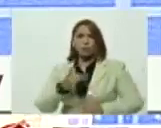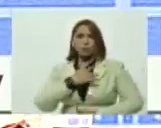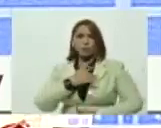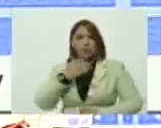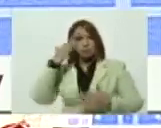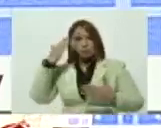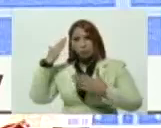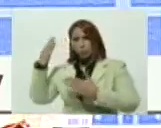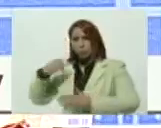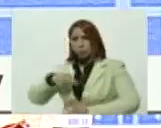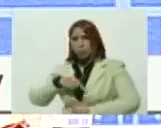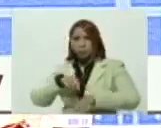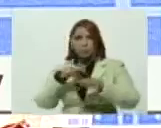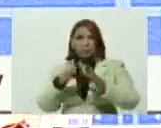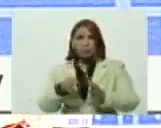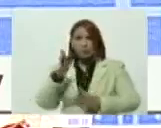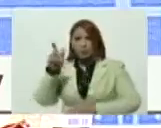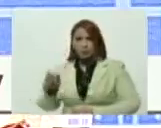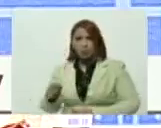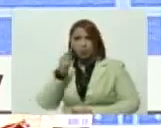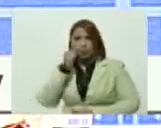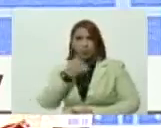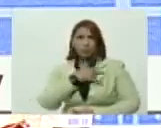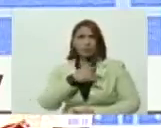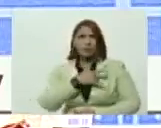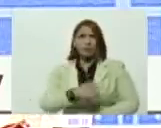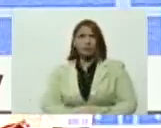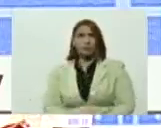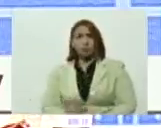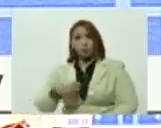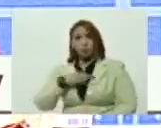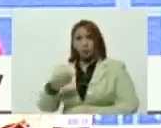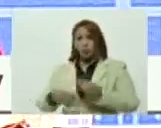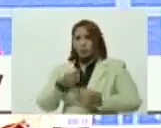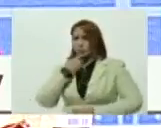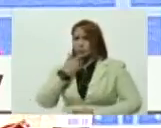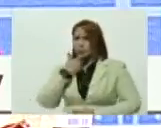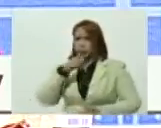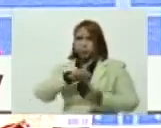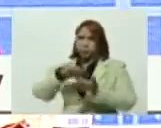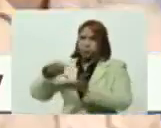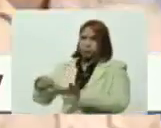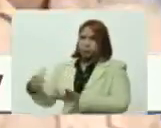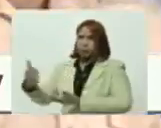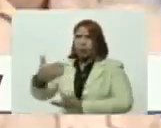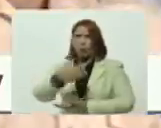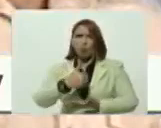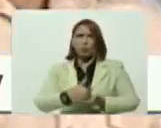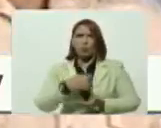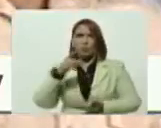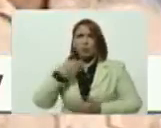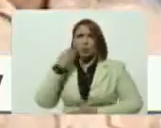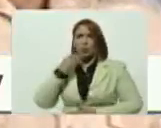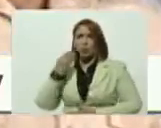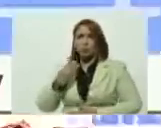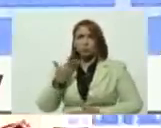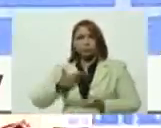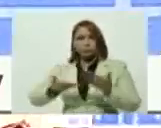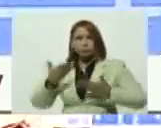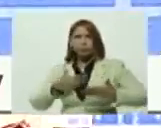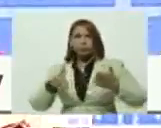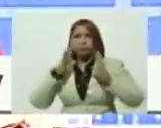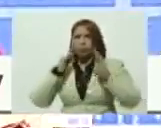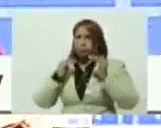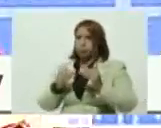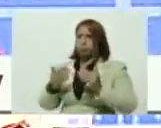Saludamos a nuestro ministro joven, César Trump, y estamos haciendo un hermoso trabajo en los centros de acopio, presidente. La juventud solidaria, la juventud que tiende